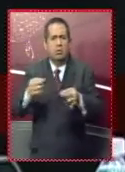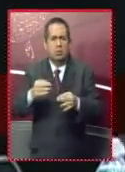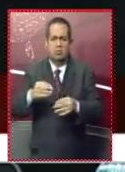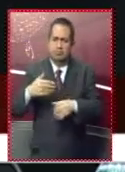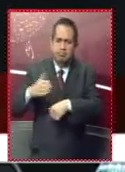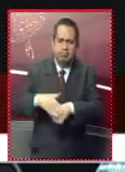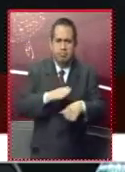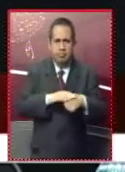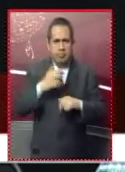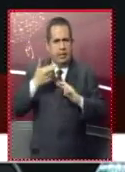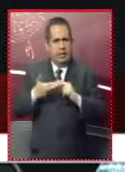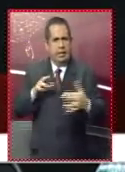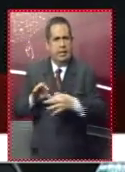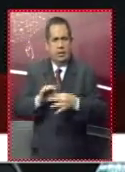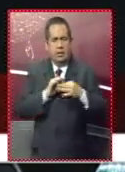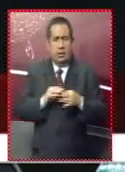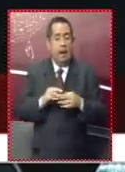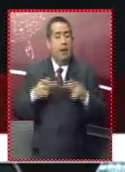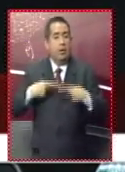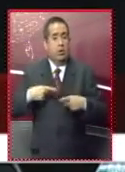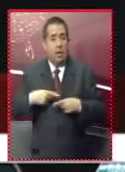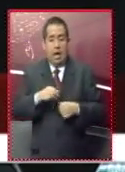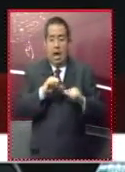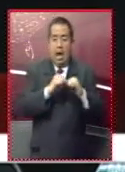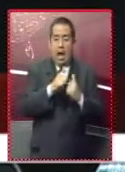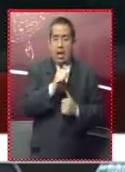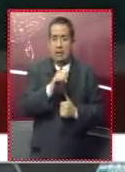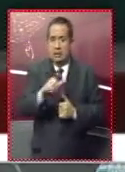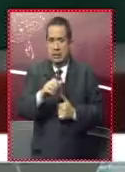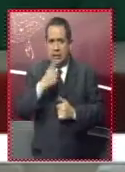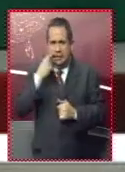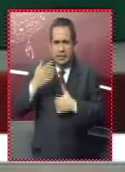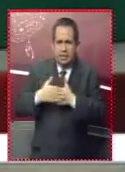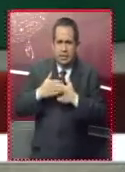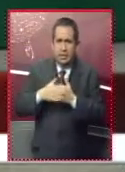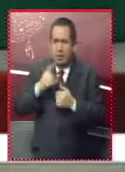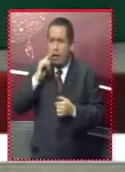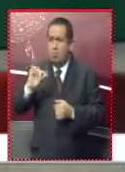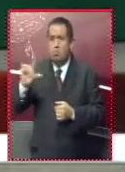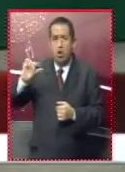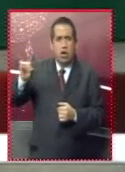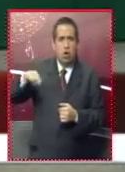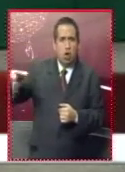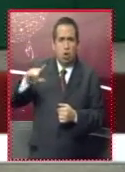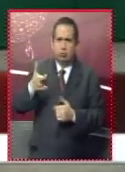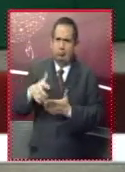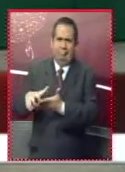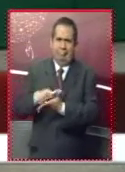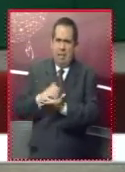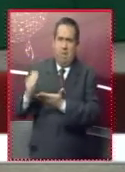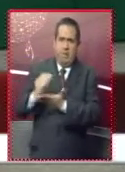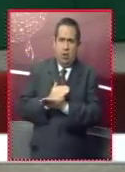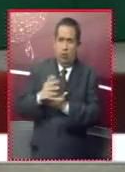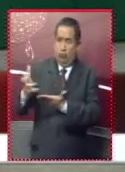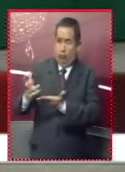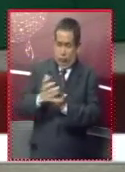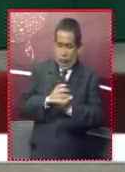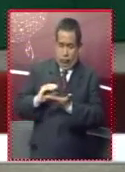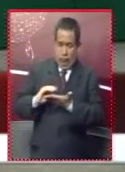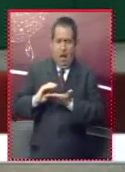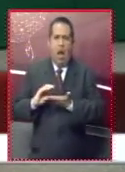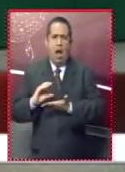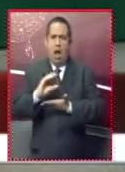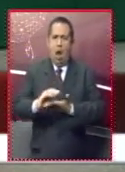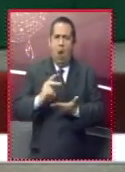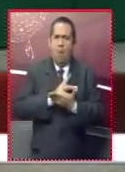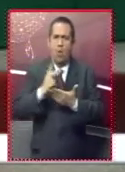solidaridad y cohesión social, las organizaciones civiles proponen reducir las prerrogativas de los actores políticos y destinar esos recursos a programas de impacto